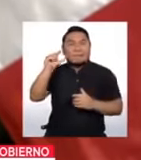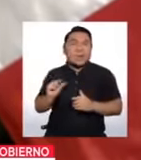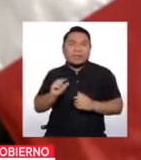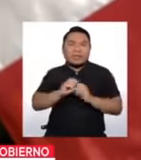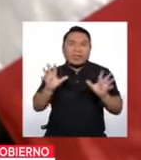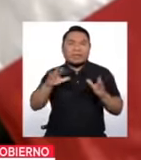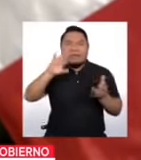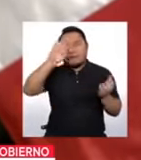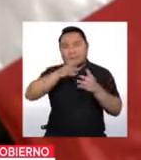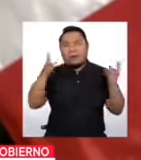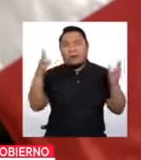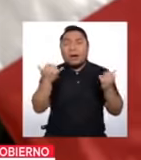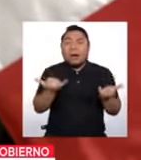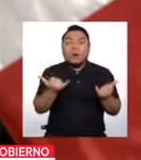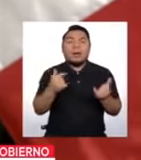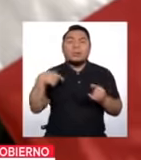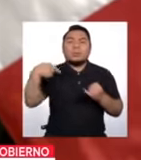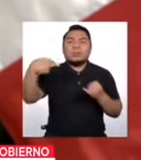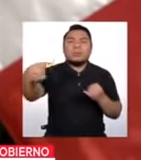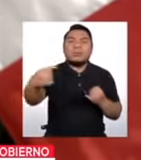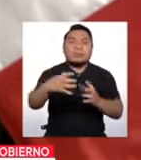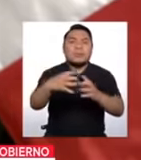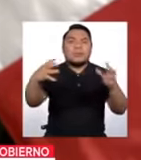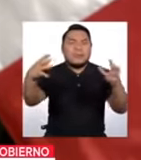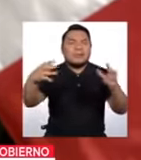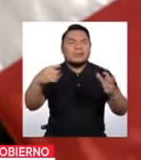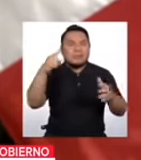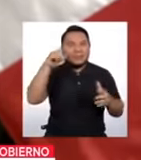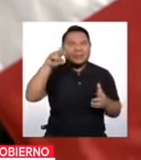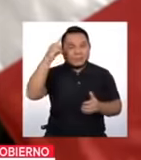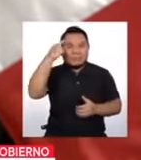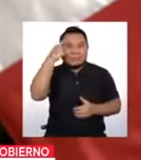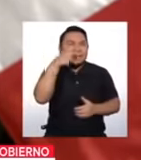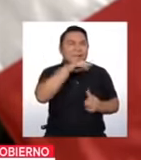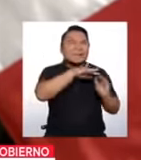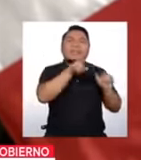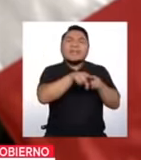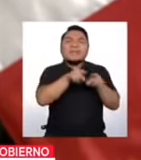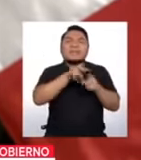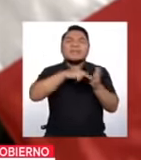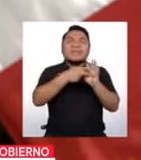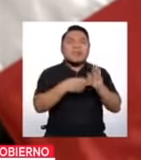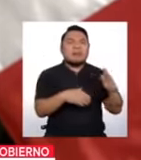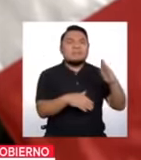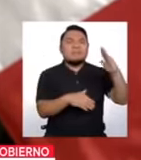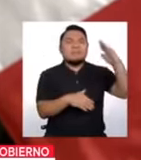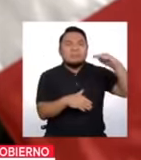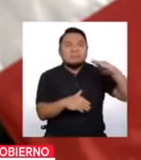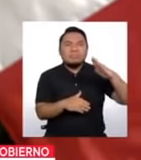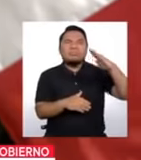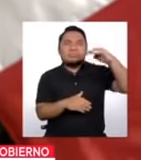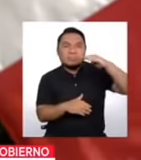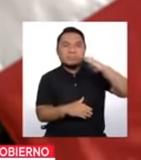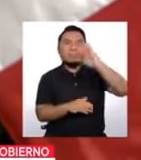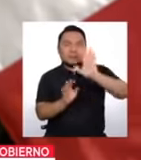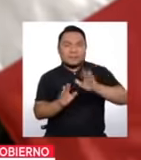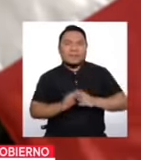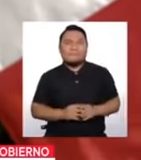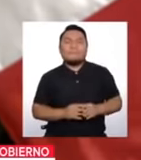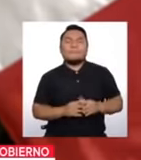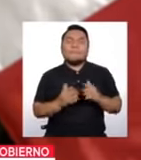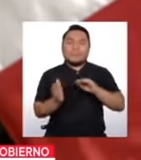próximos días. Sobre la pregunta específica en Lambayeque, efectivamente, Lambayeque es una de las regiones